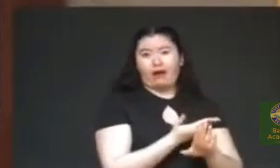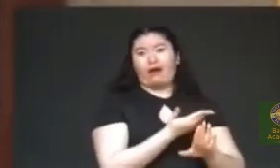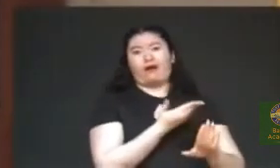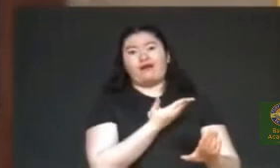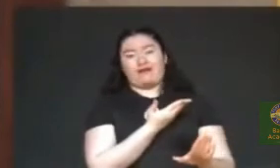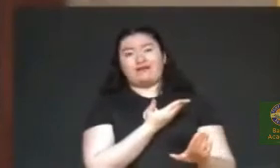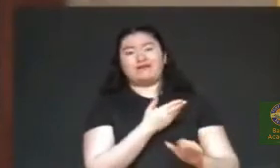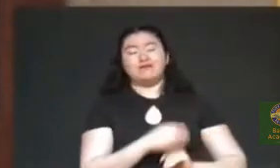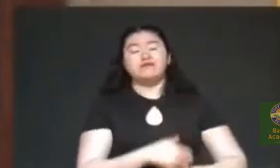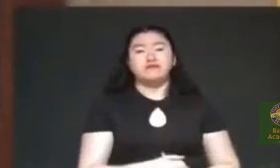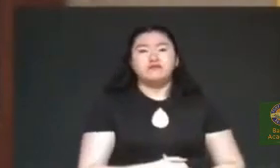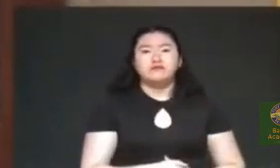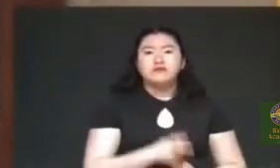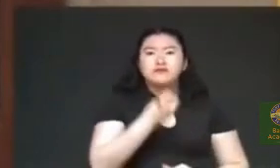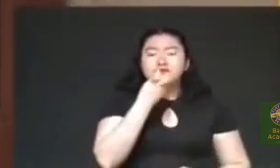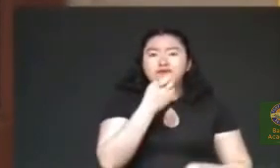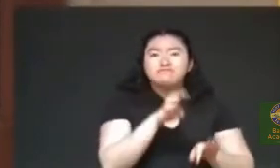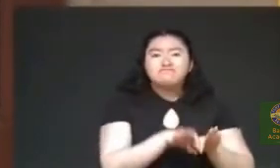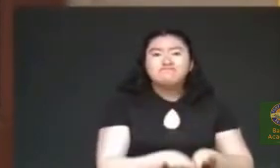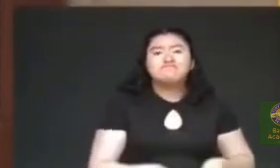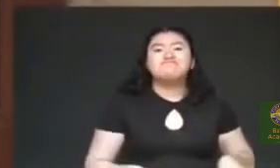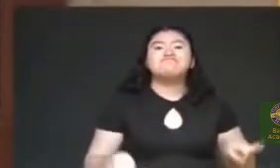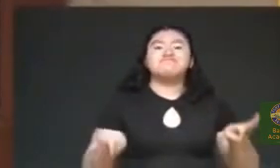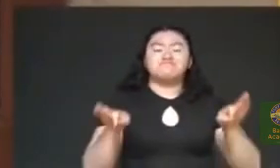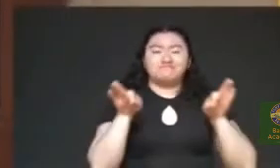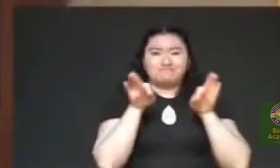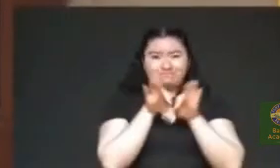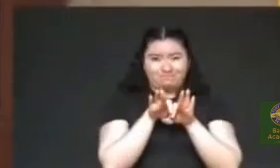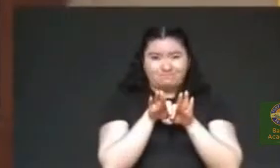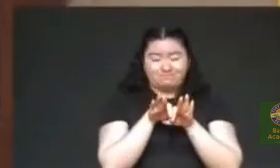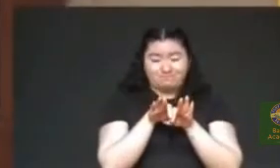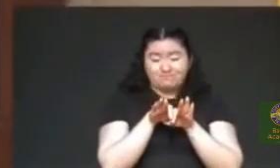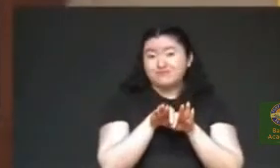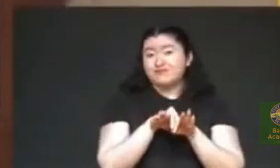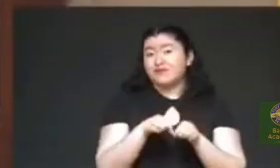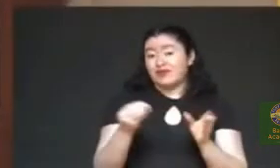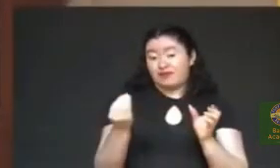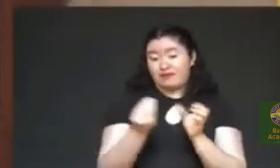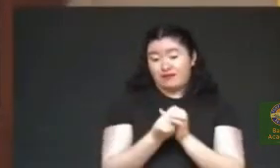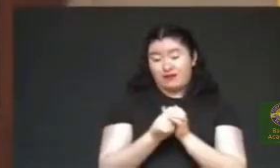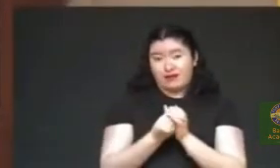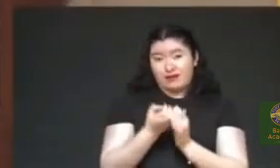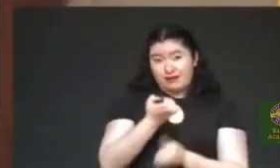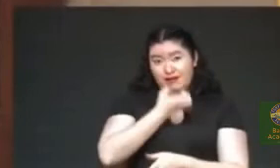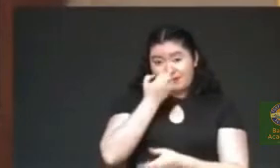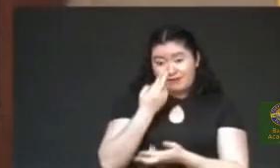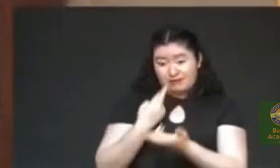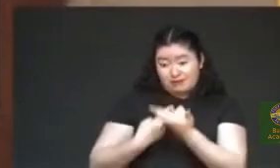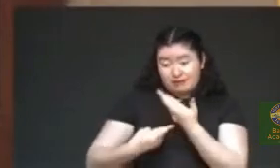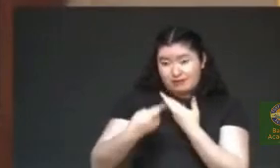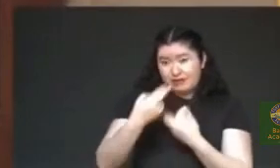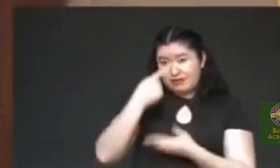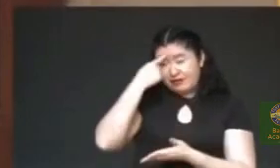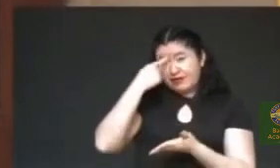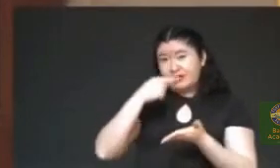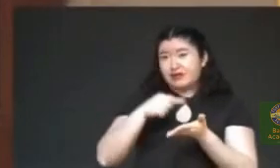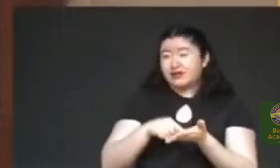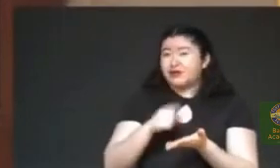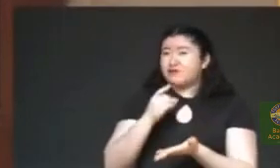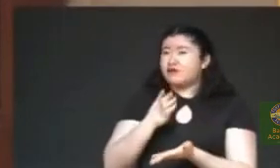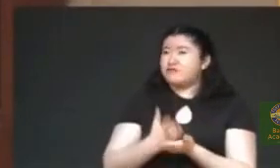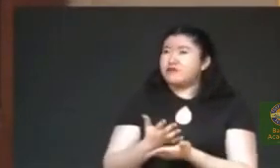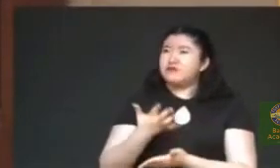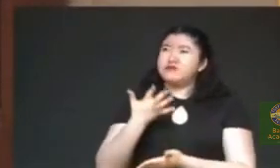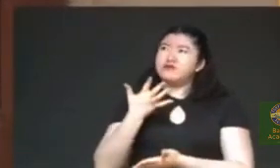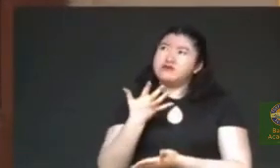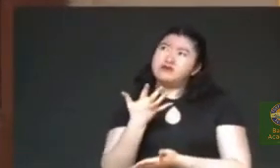clases es algo que es indispensable. Somos de los pocos países en el mundo, creo que solo hay 5 que no